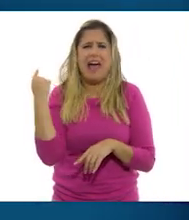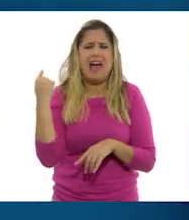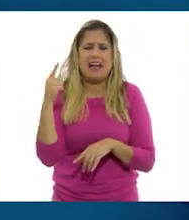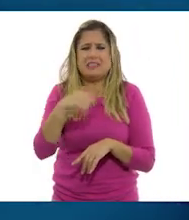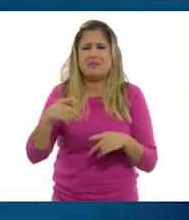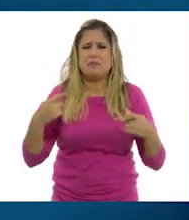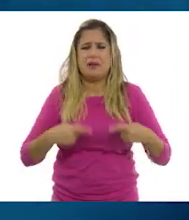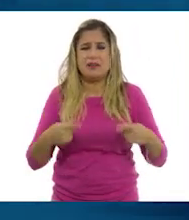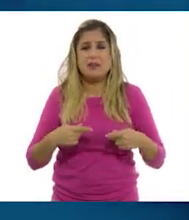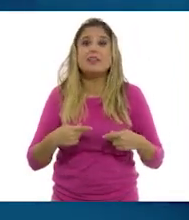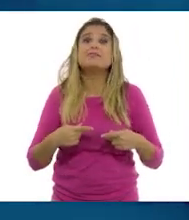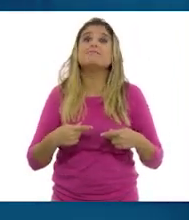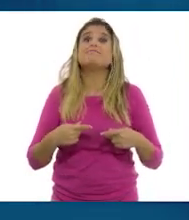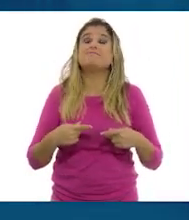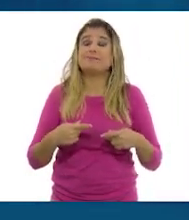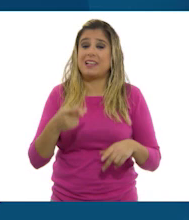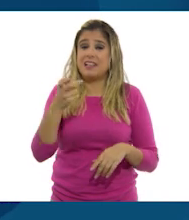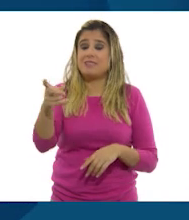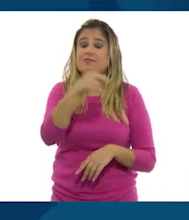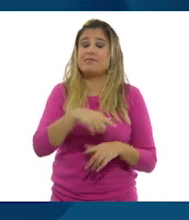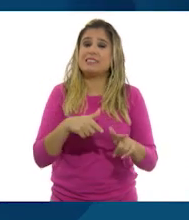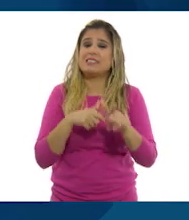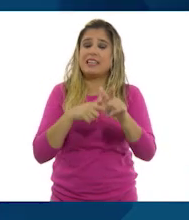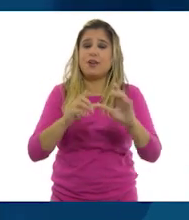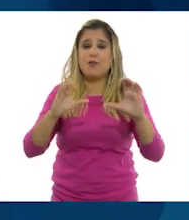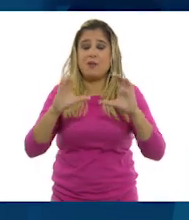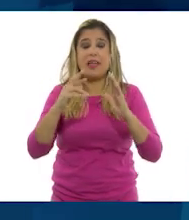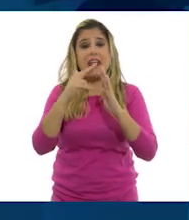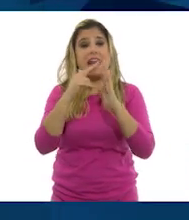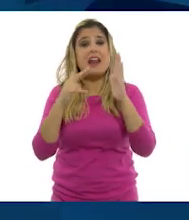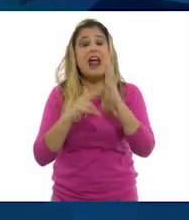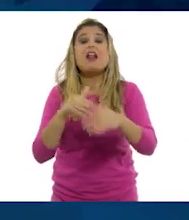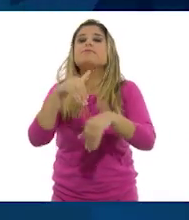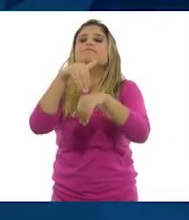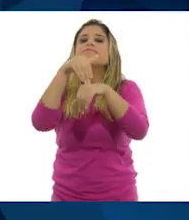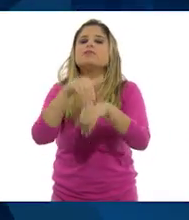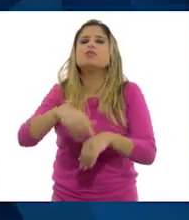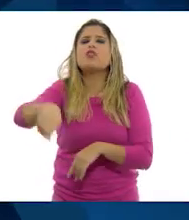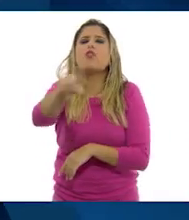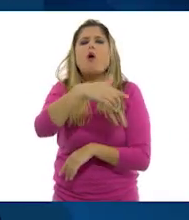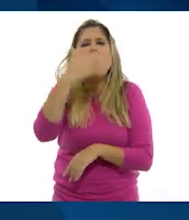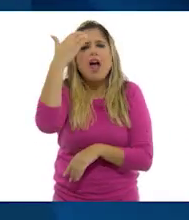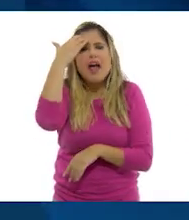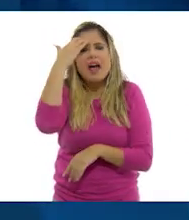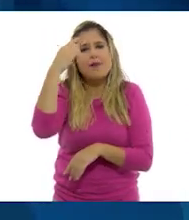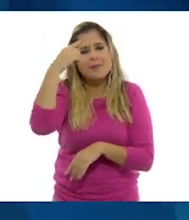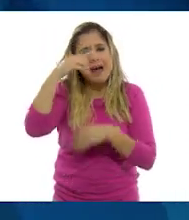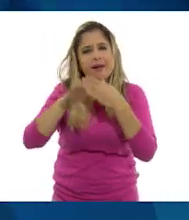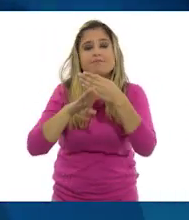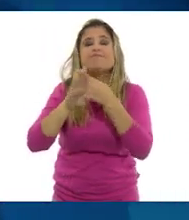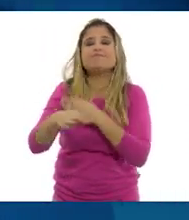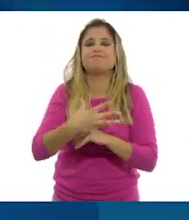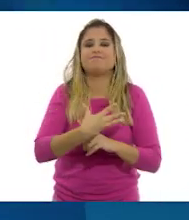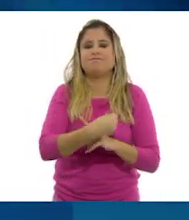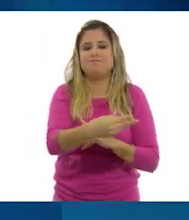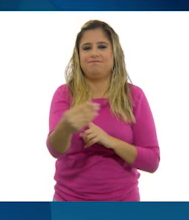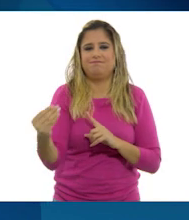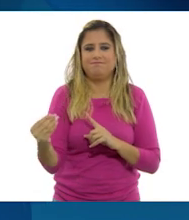personas. Por eso hay que continuar cuidándonos siguiendo las buenas prácticas que ya todos conocemos para evitar contagiarnos.